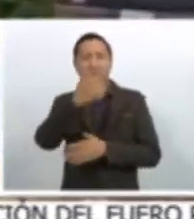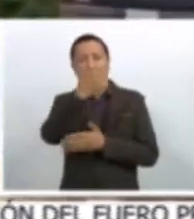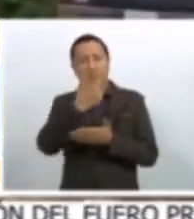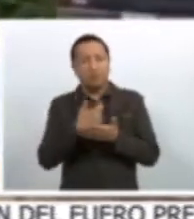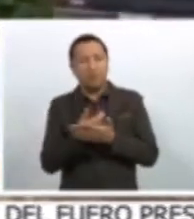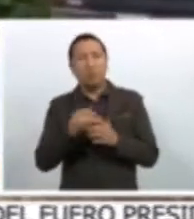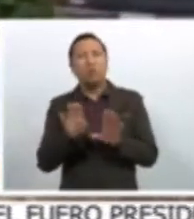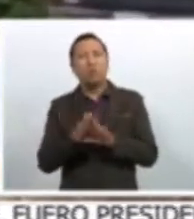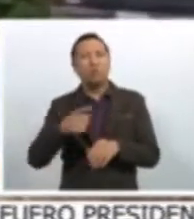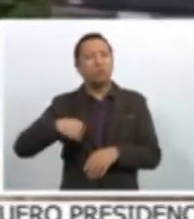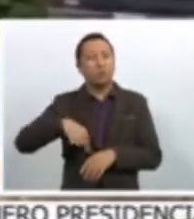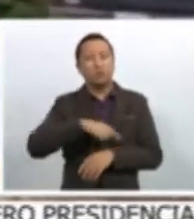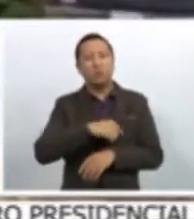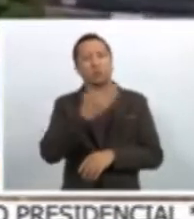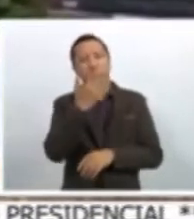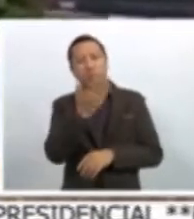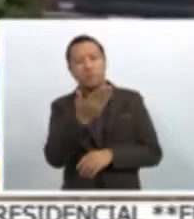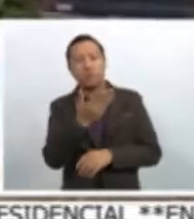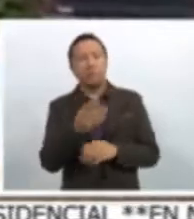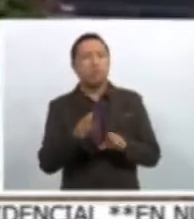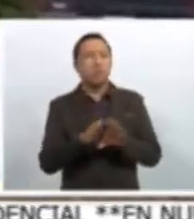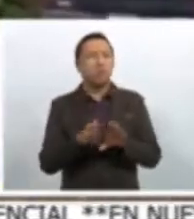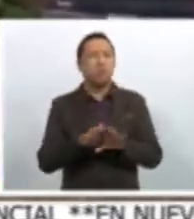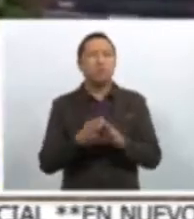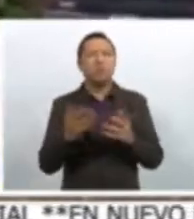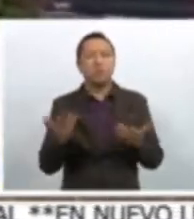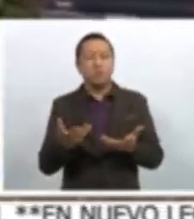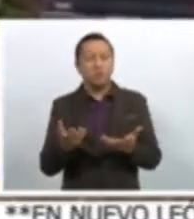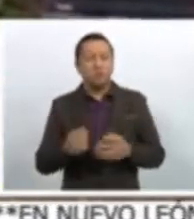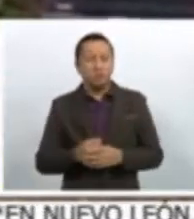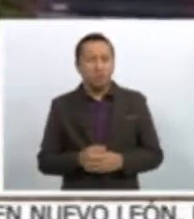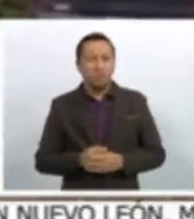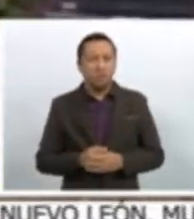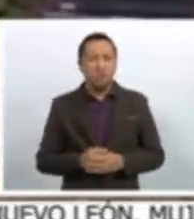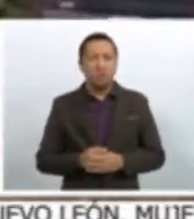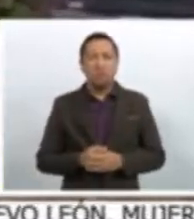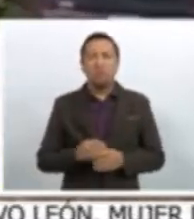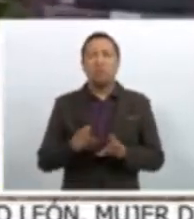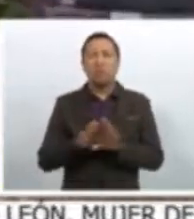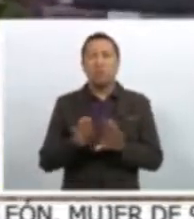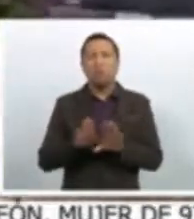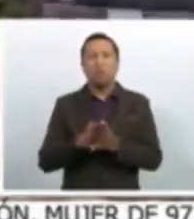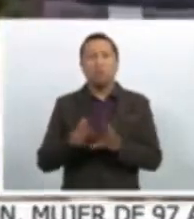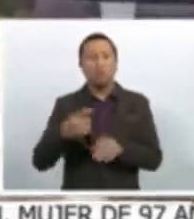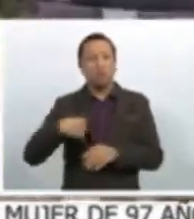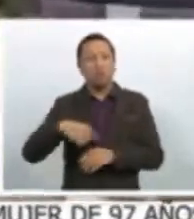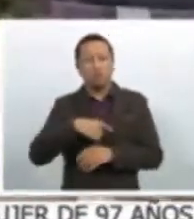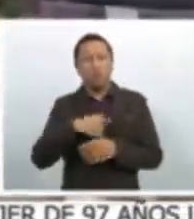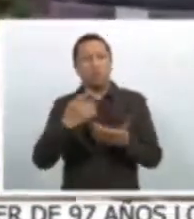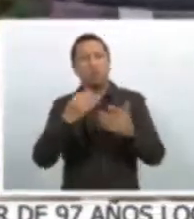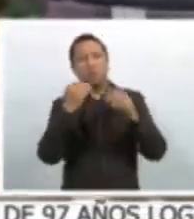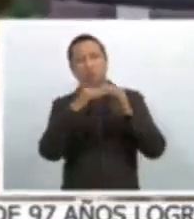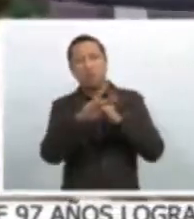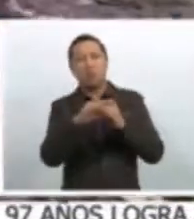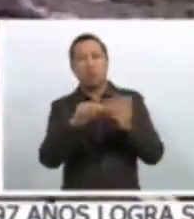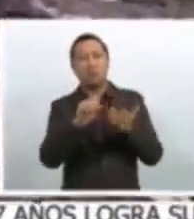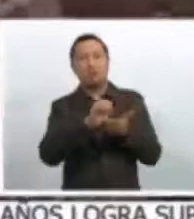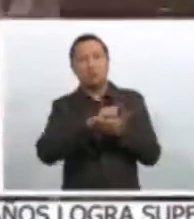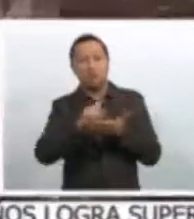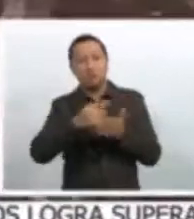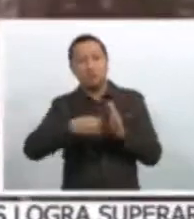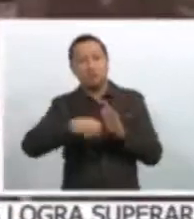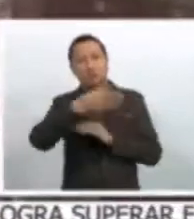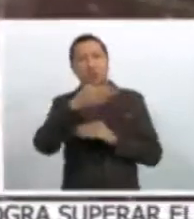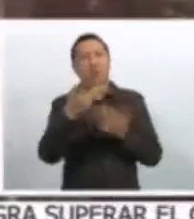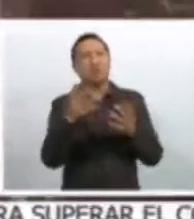él? Es el que necesitamos, porque si que haya una manera para solicitarlo a él, pues... Lo mandaron a la solicitud.